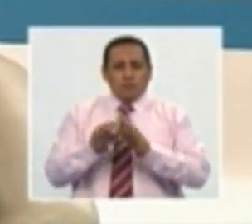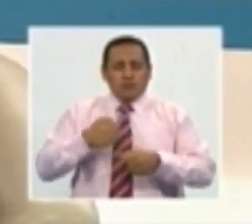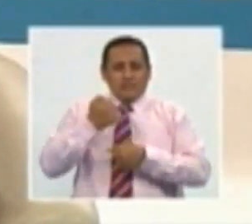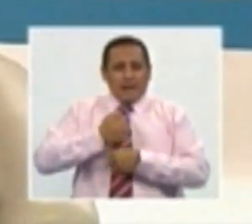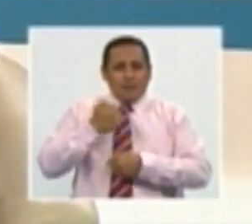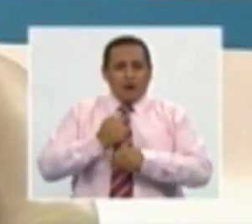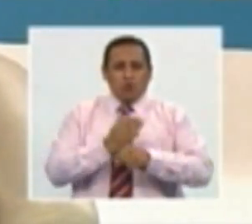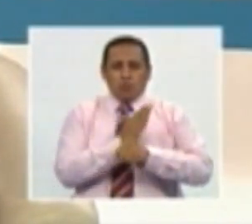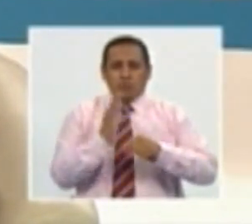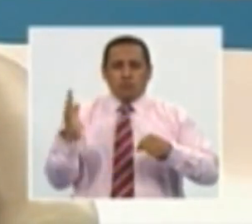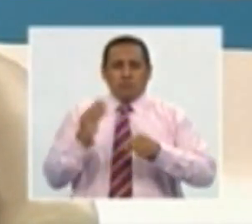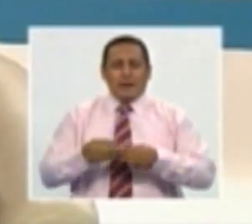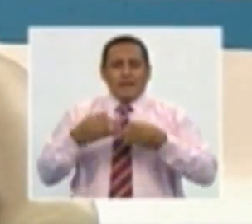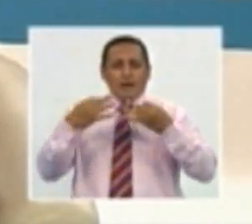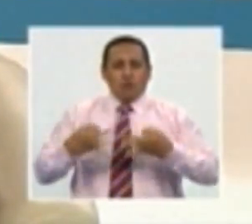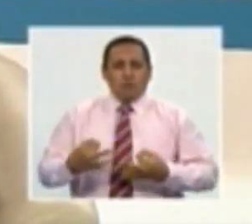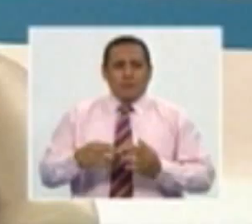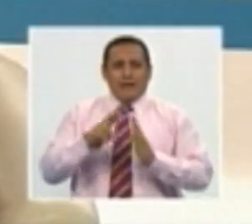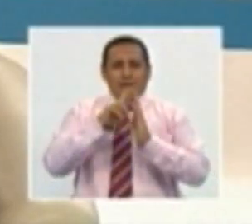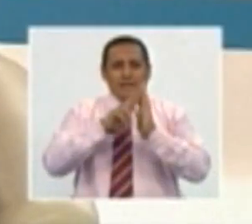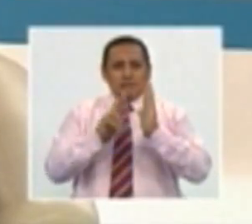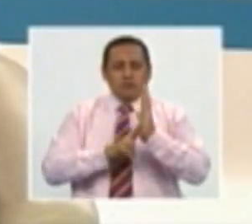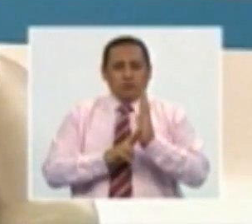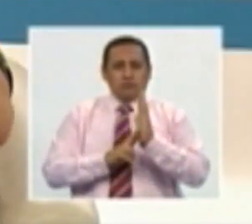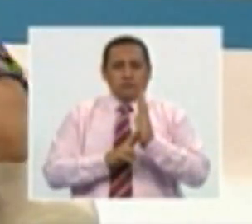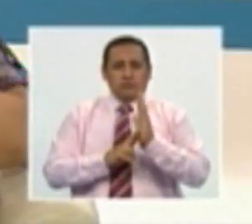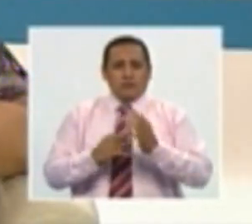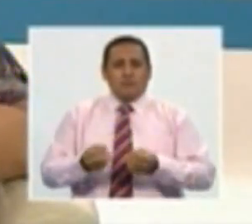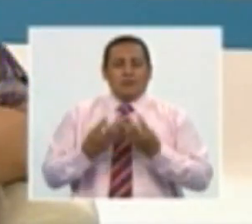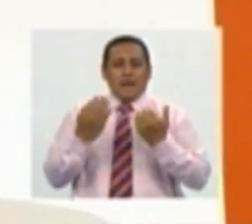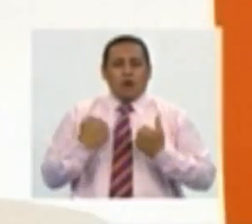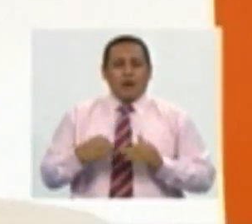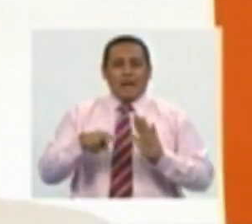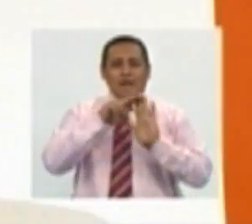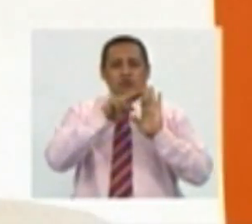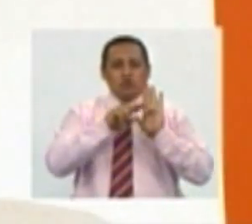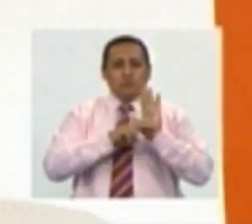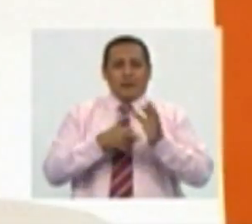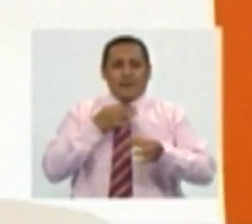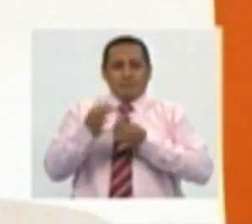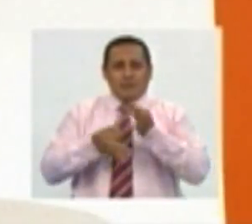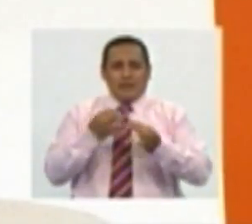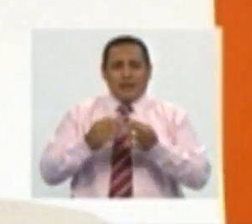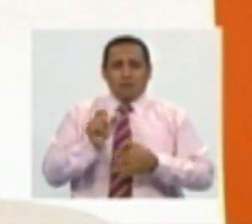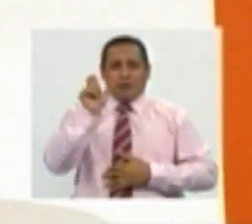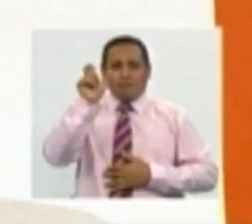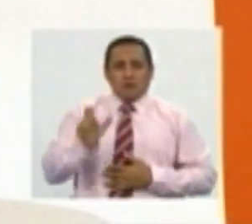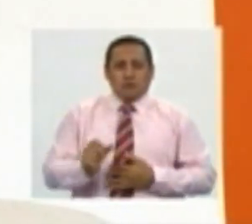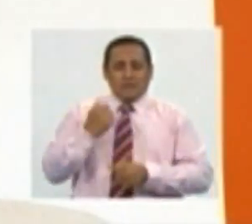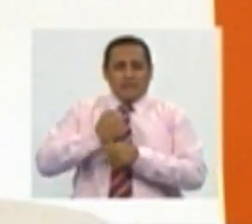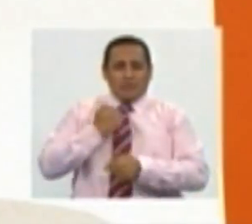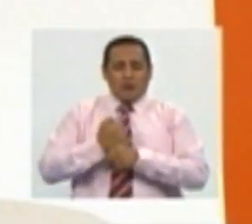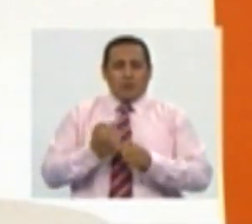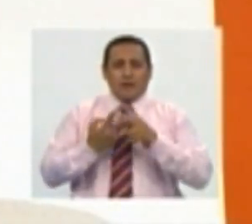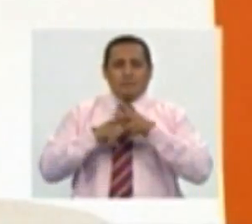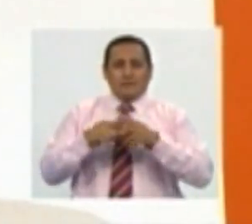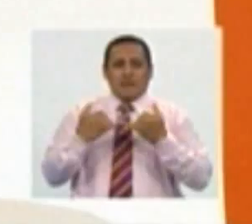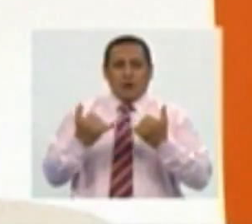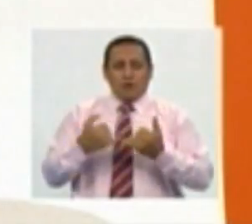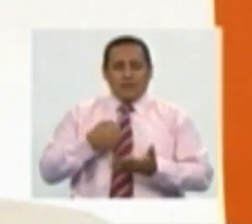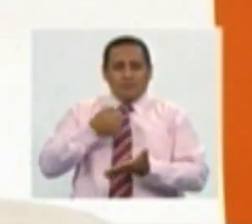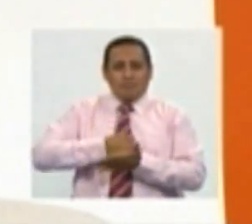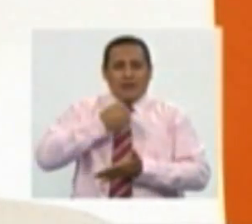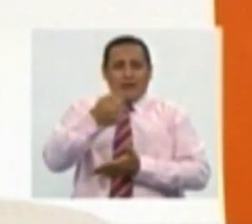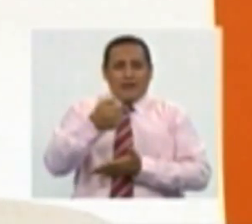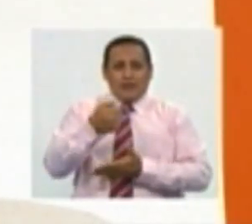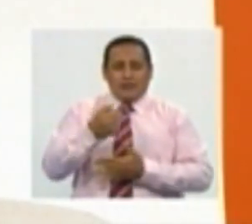de jornada para que se cumpla alguno de esos requisitos? Bueno, la norma establece que la persona que realiza una actividad